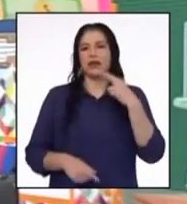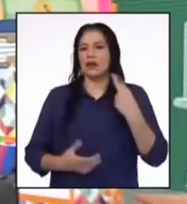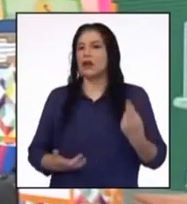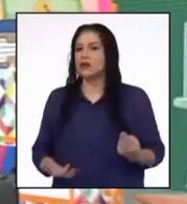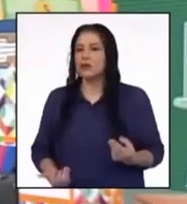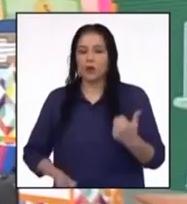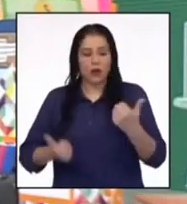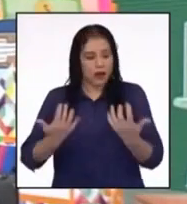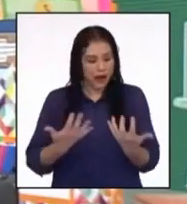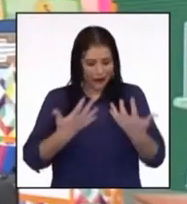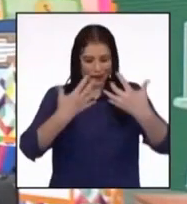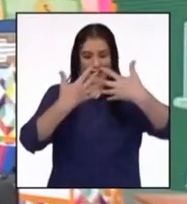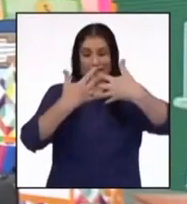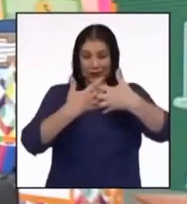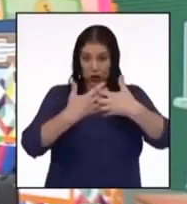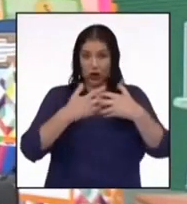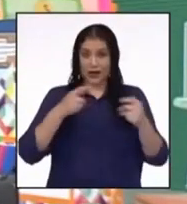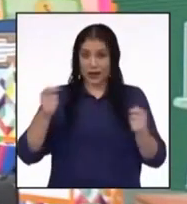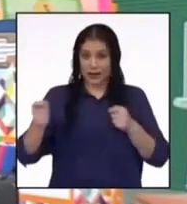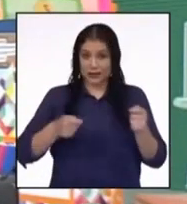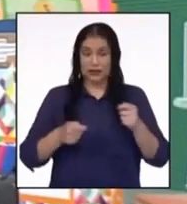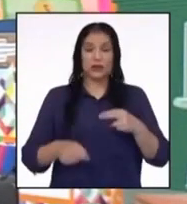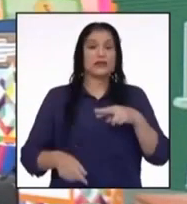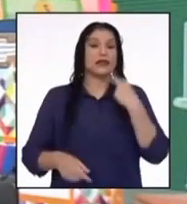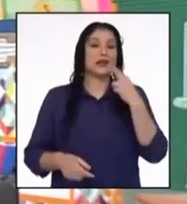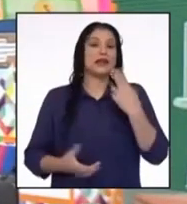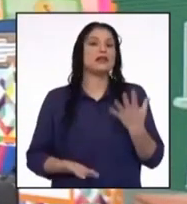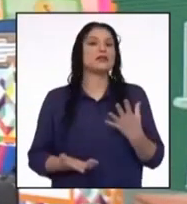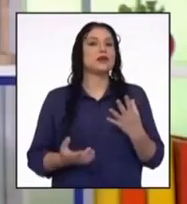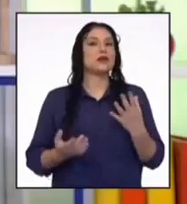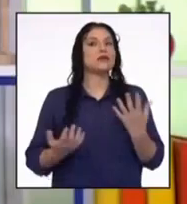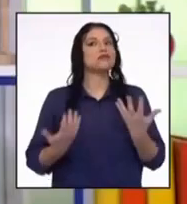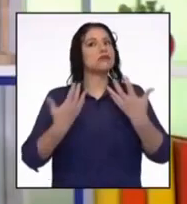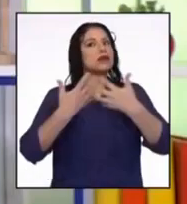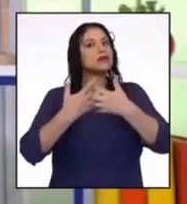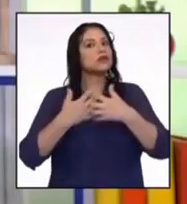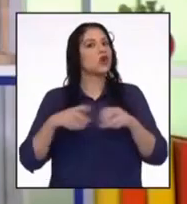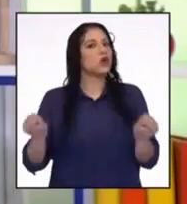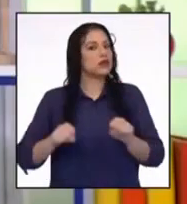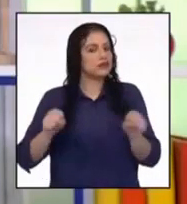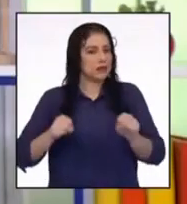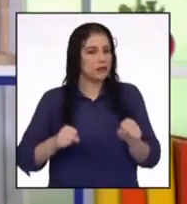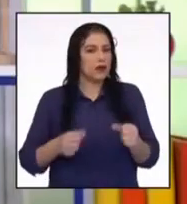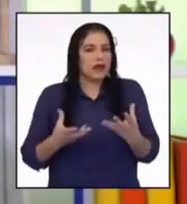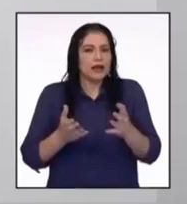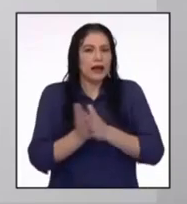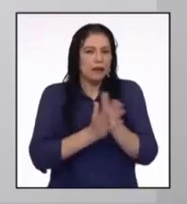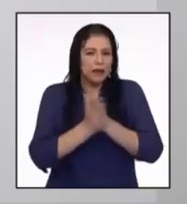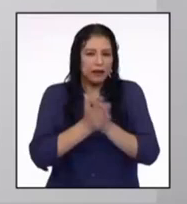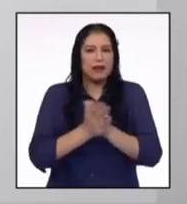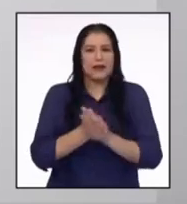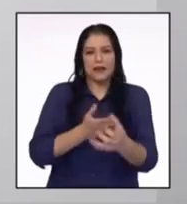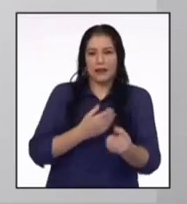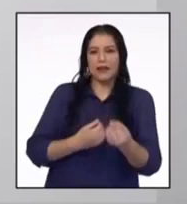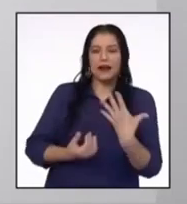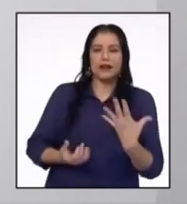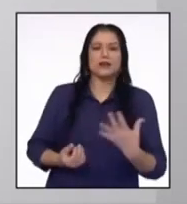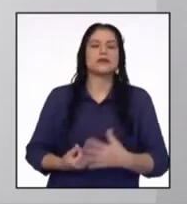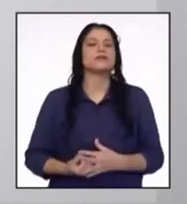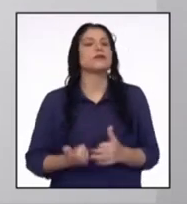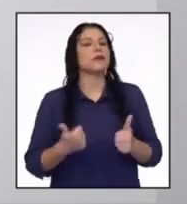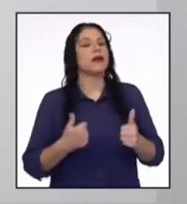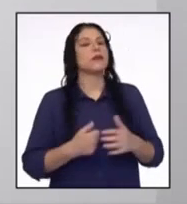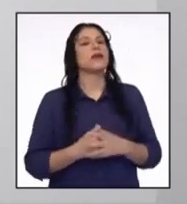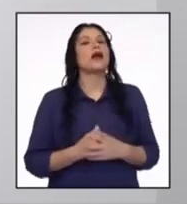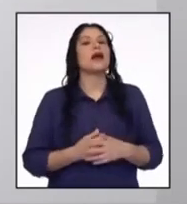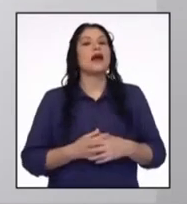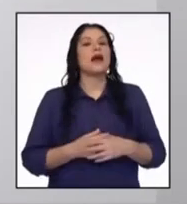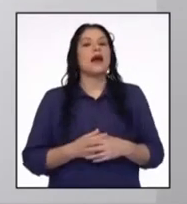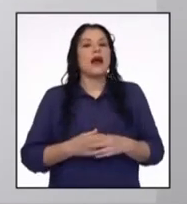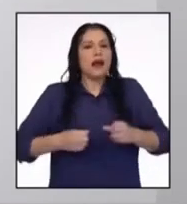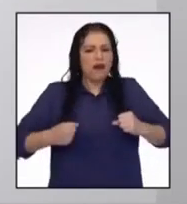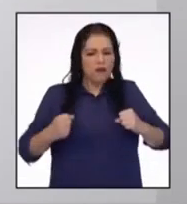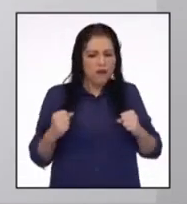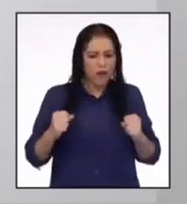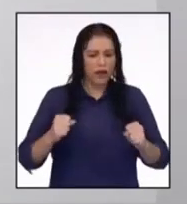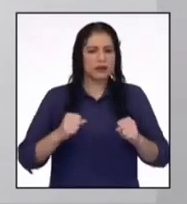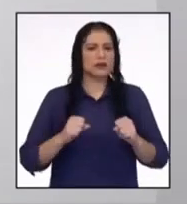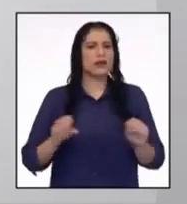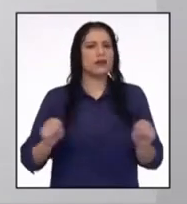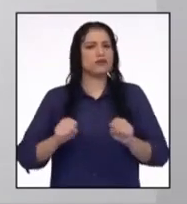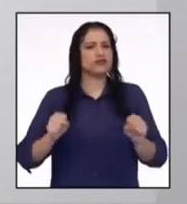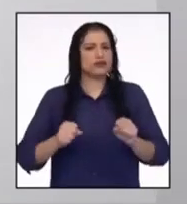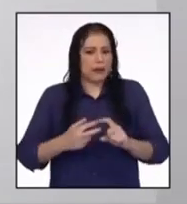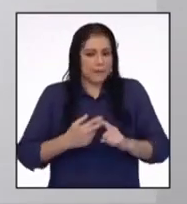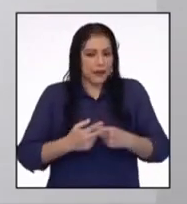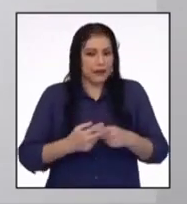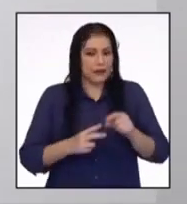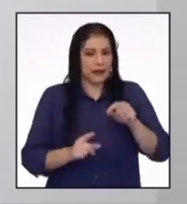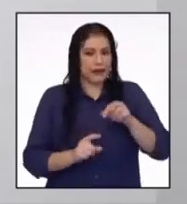¿Qué relación tiene la gestión de riesgos con los sismos? Queremos un avance, profesora. Claro, Junior. La fuerza de los eventos de